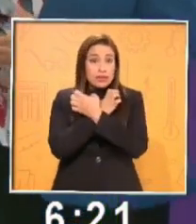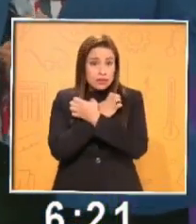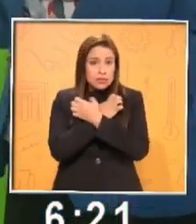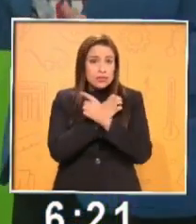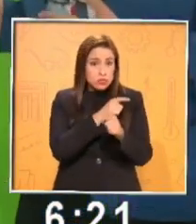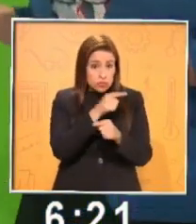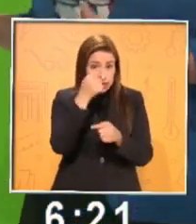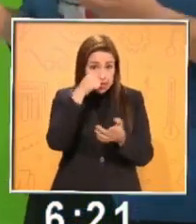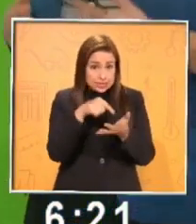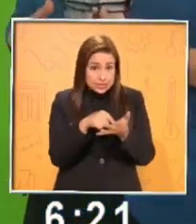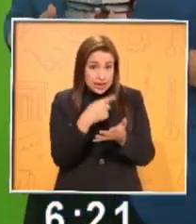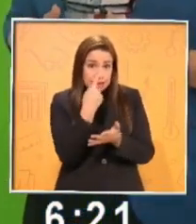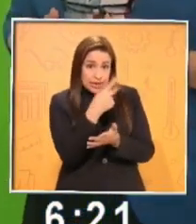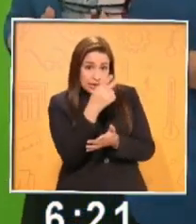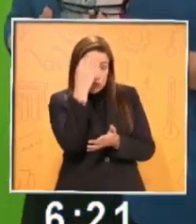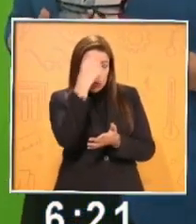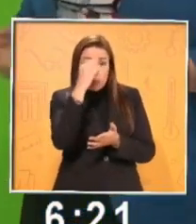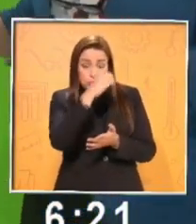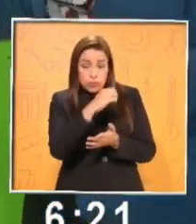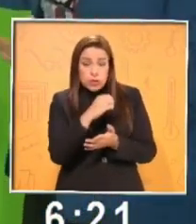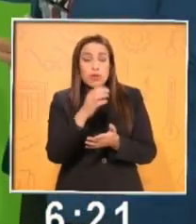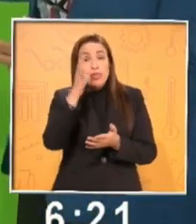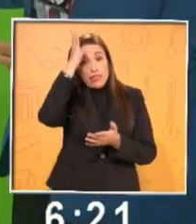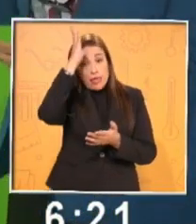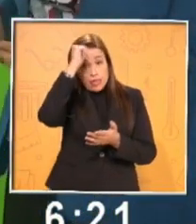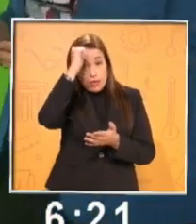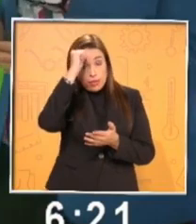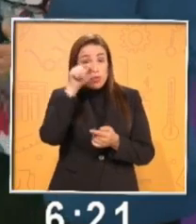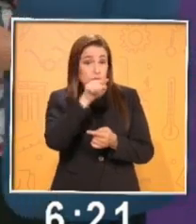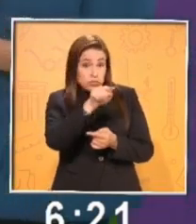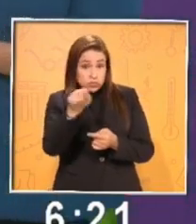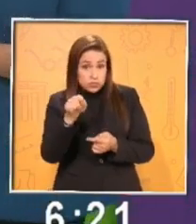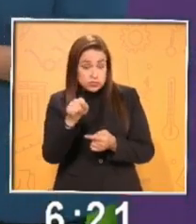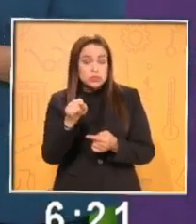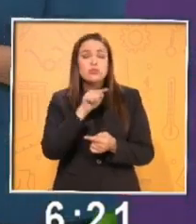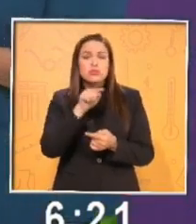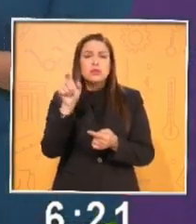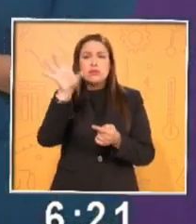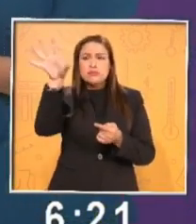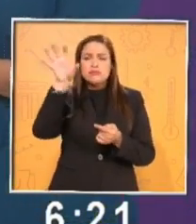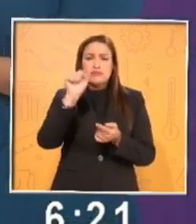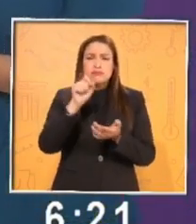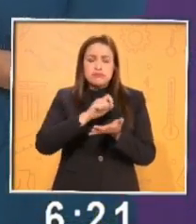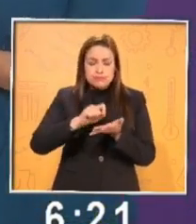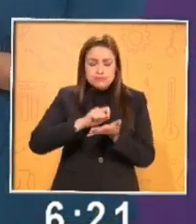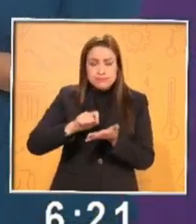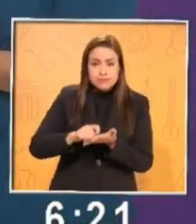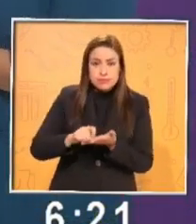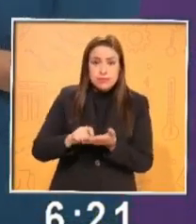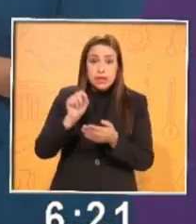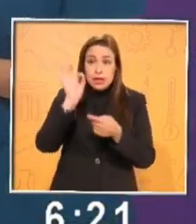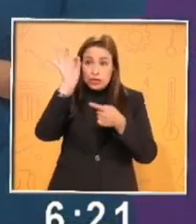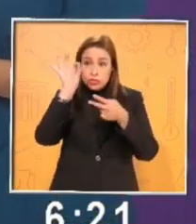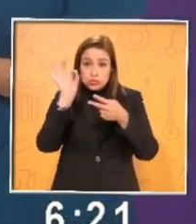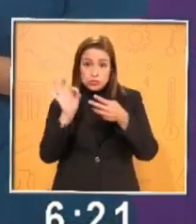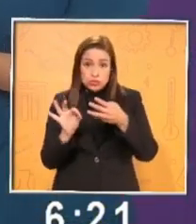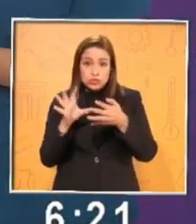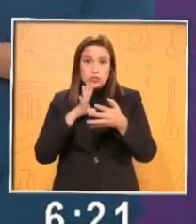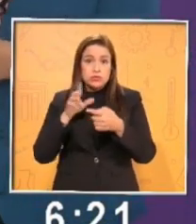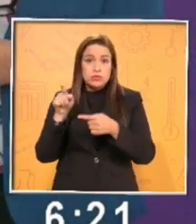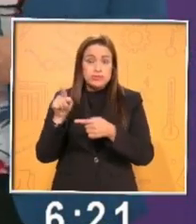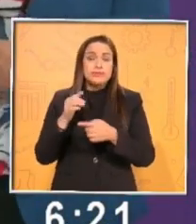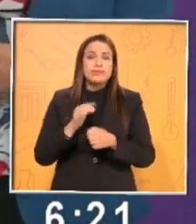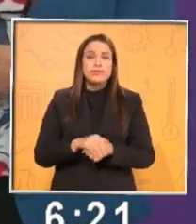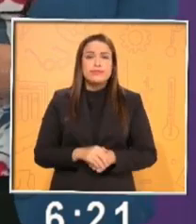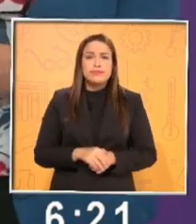su opinión concuerda con la suya, tomen nota de alguno de estos, de alguno de los puntos. Checamos ahí